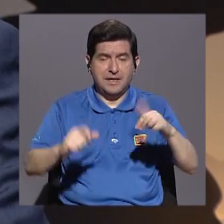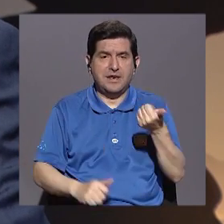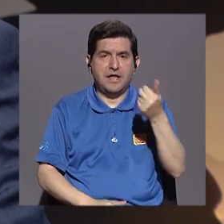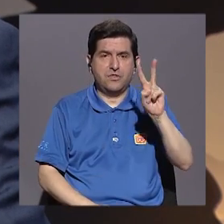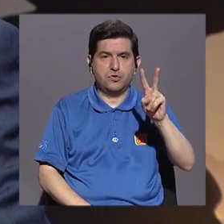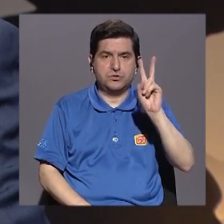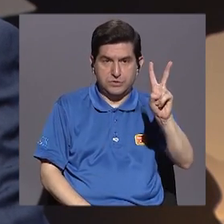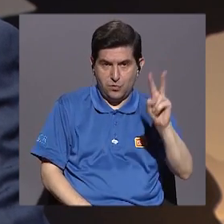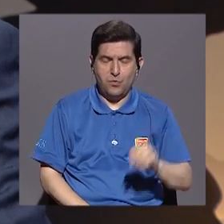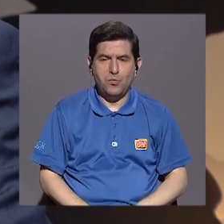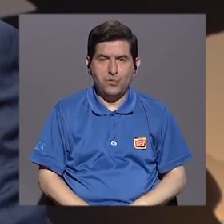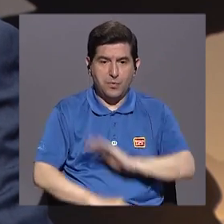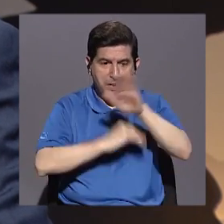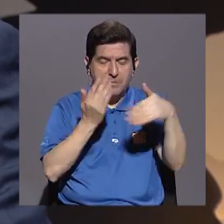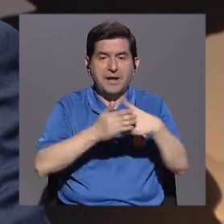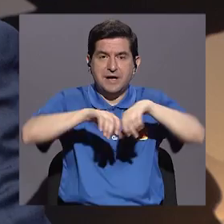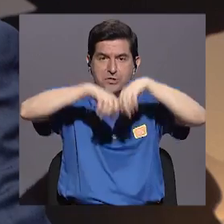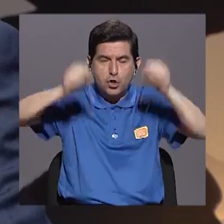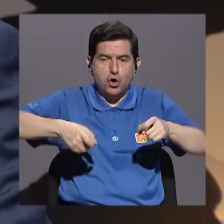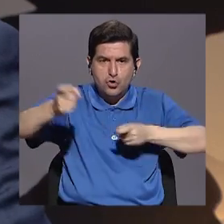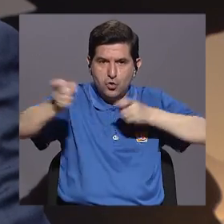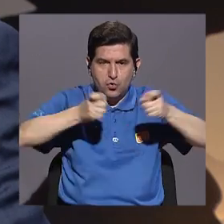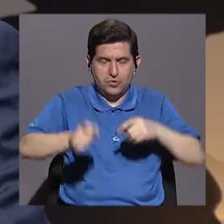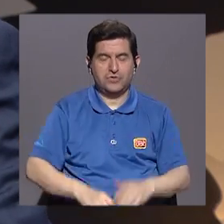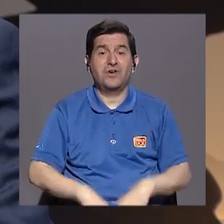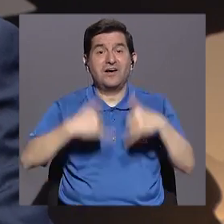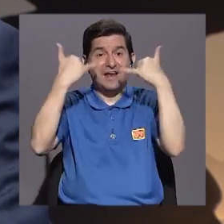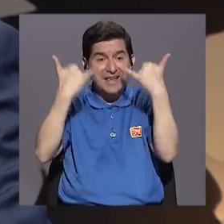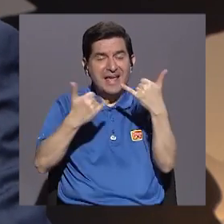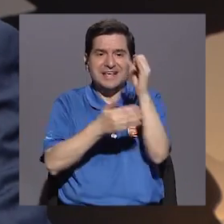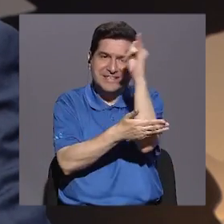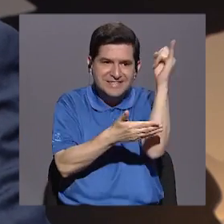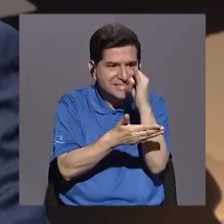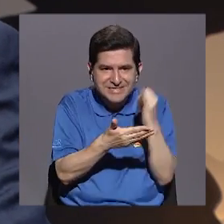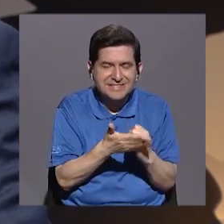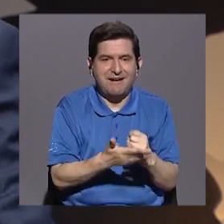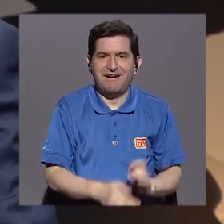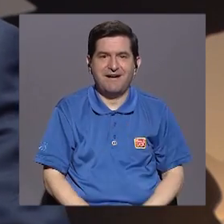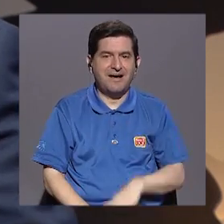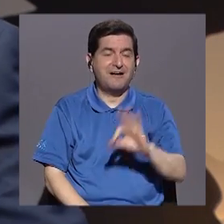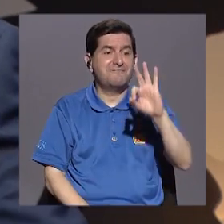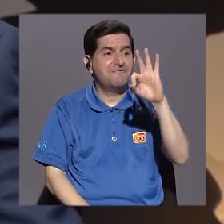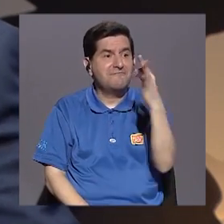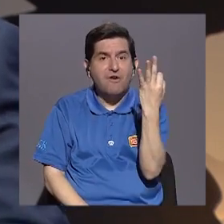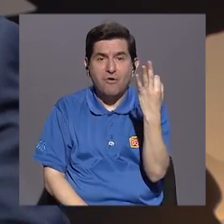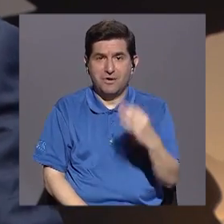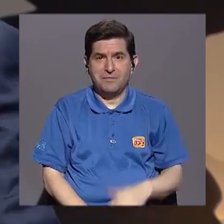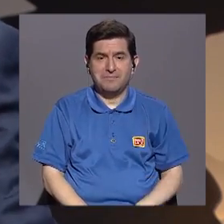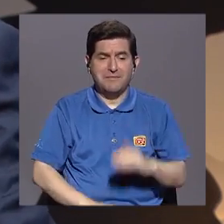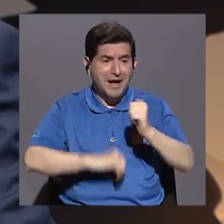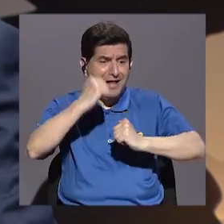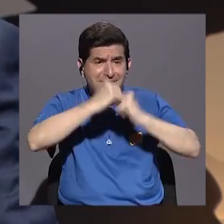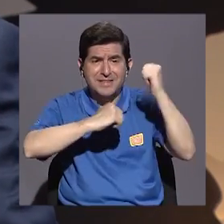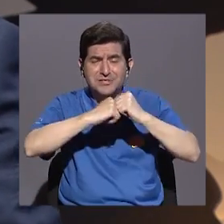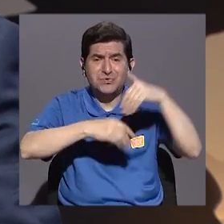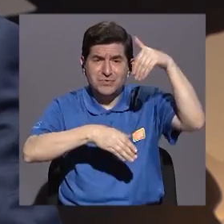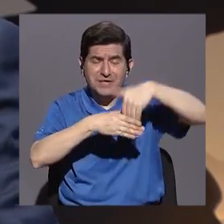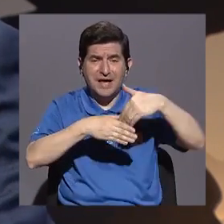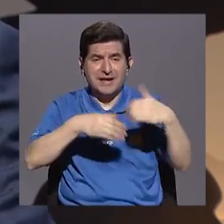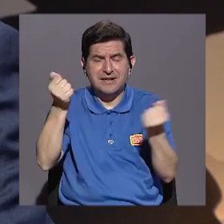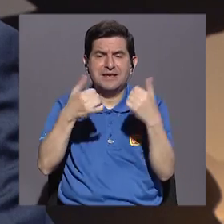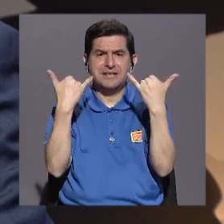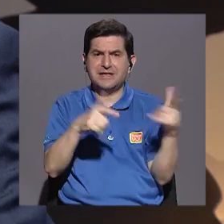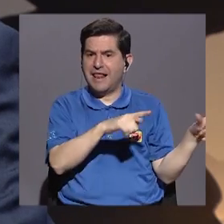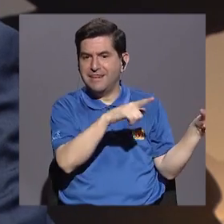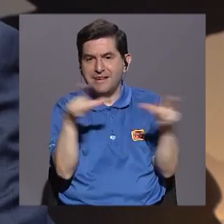12 voltios para alimentar todo el sistema de control que de por si ella estaba diseñado y las formas de estructura habló en el